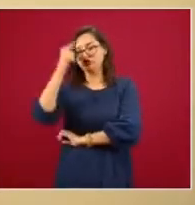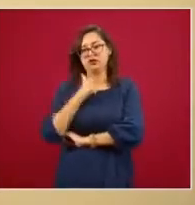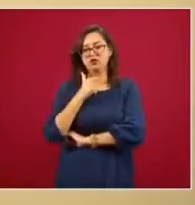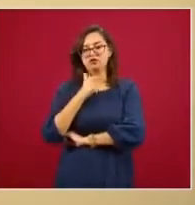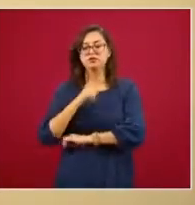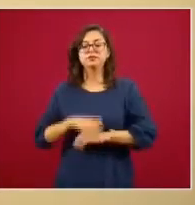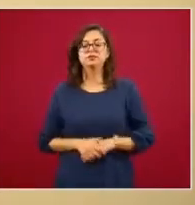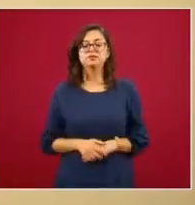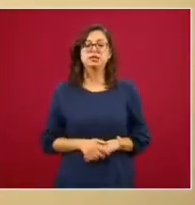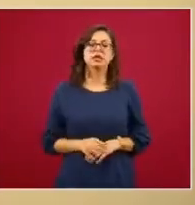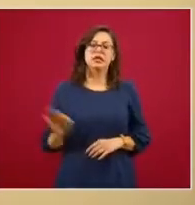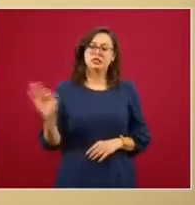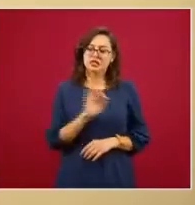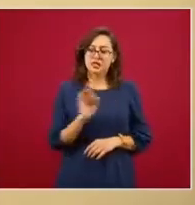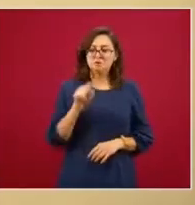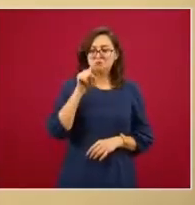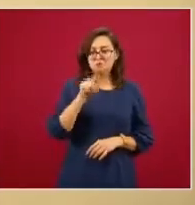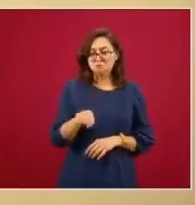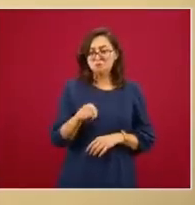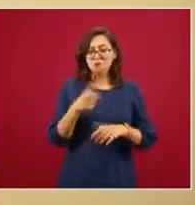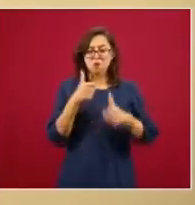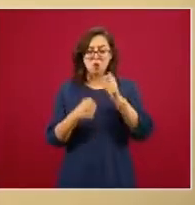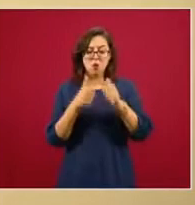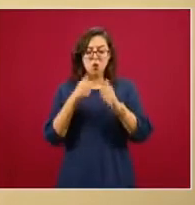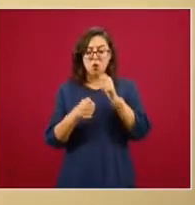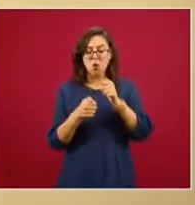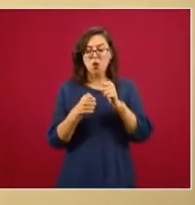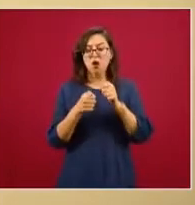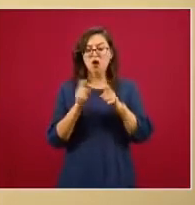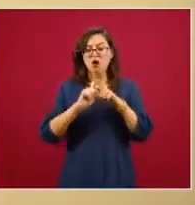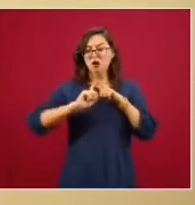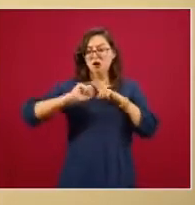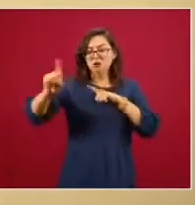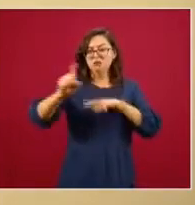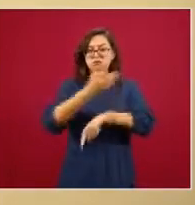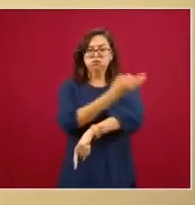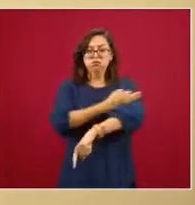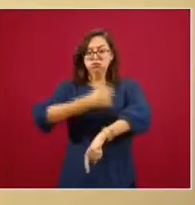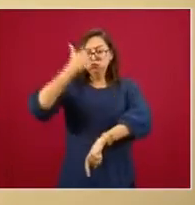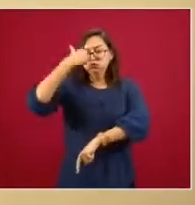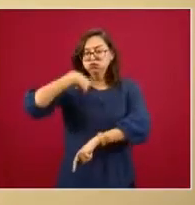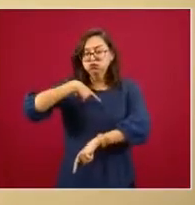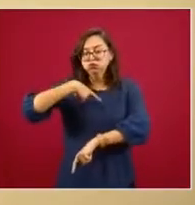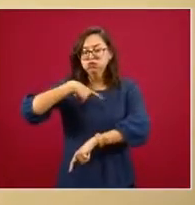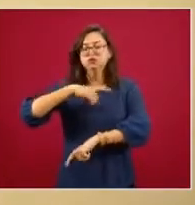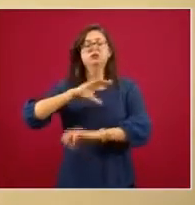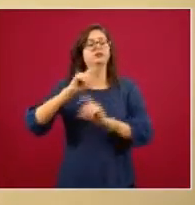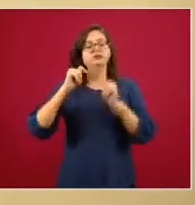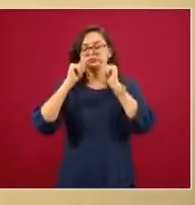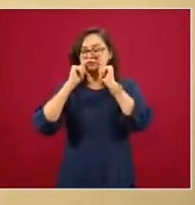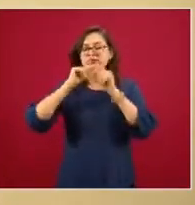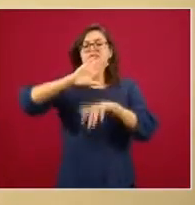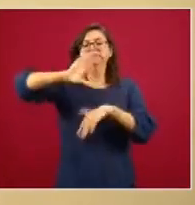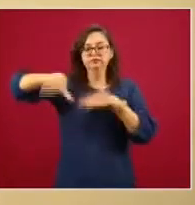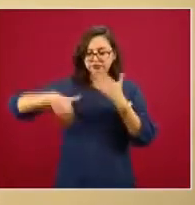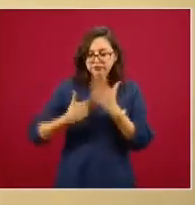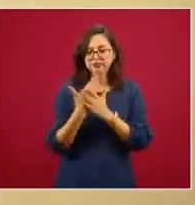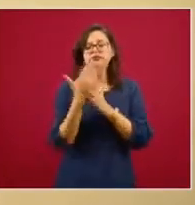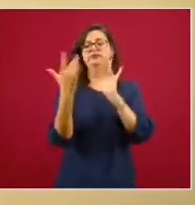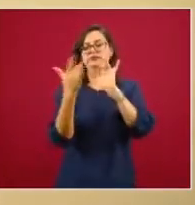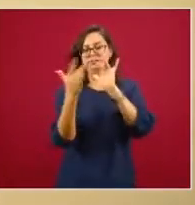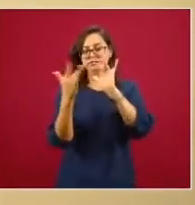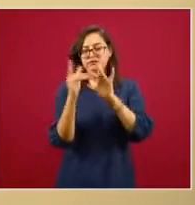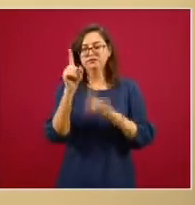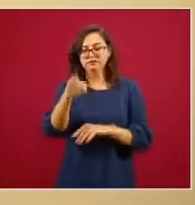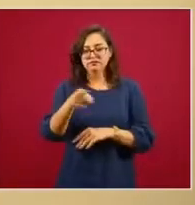usted llegara a mandar un mensaje más tarde o más temprano, no se preocupe, en cuanto inicie el siguiente turno, se comunicarán con